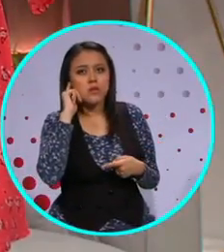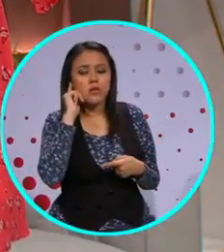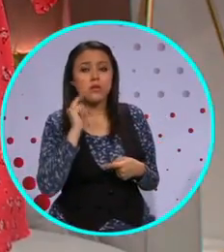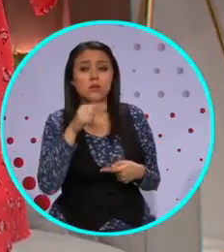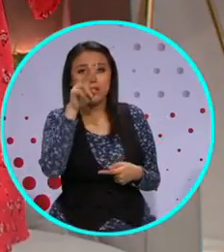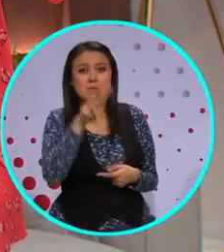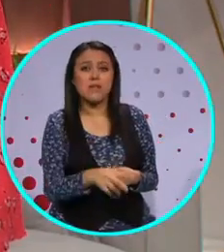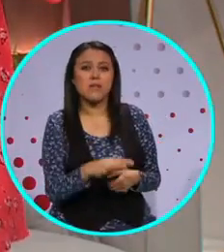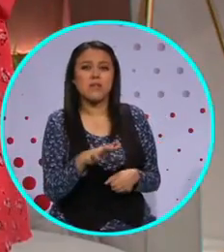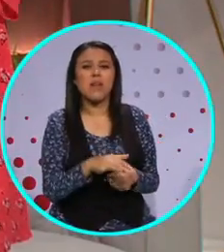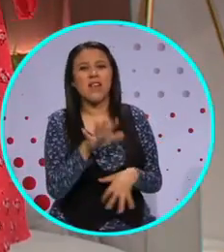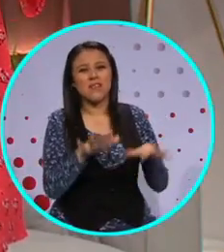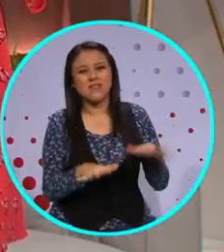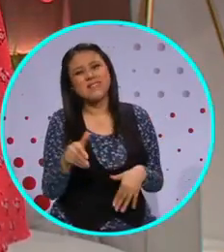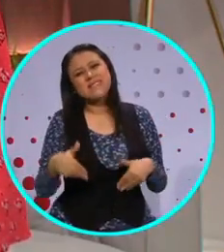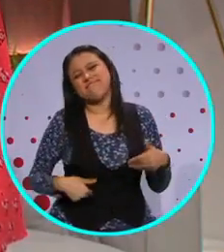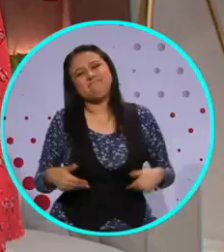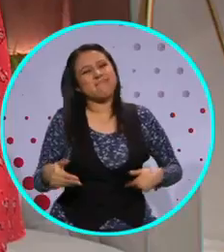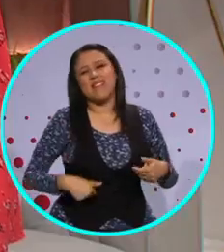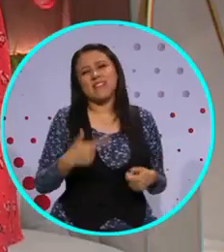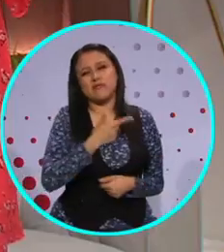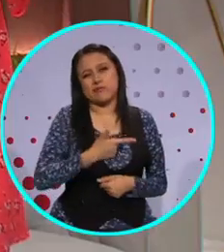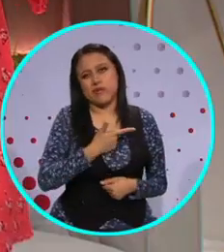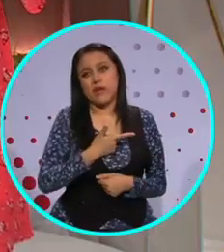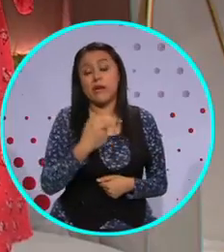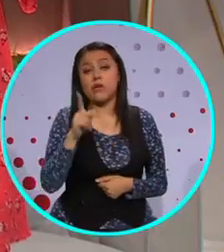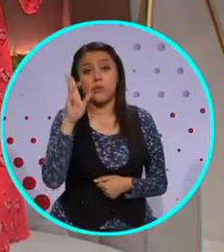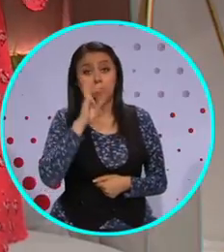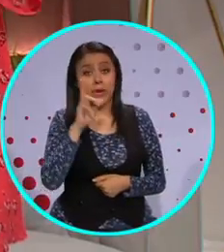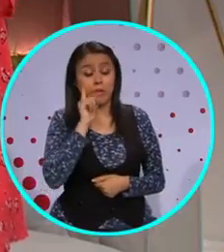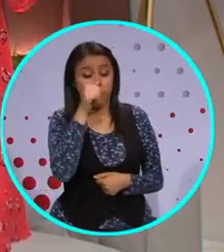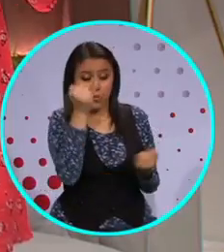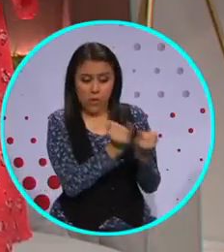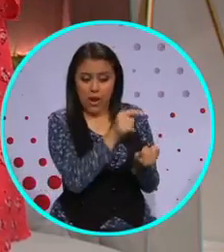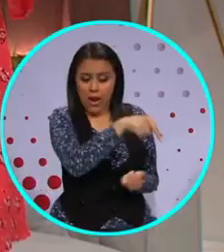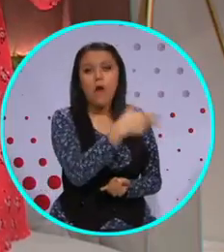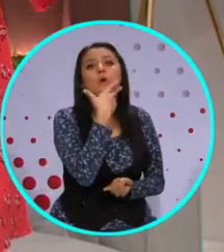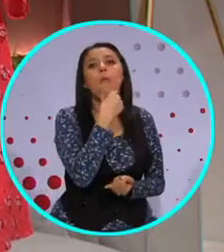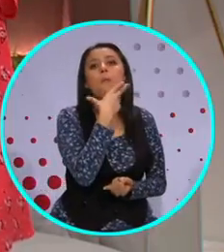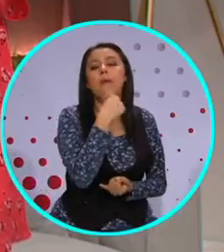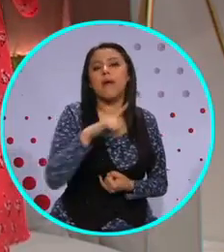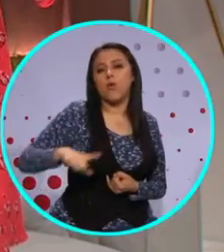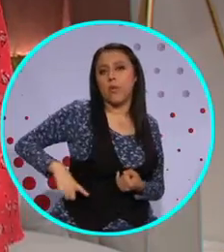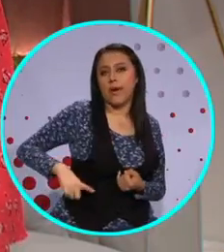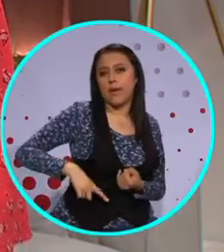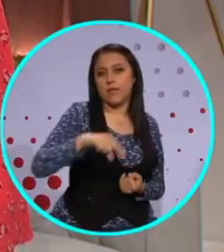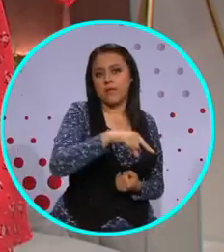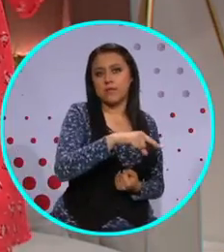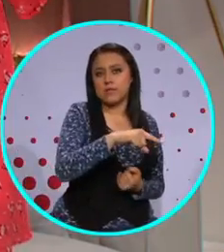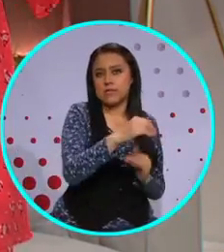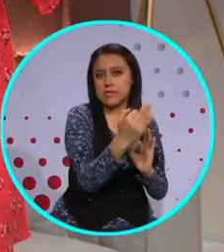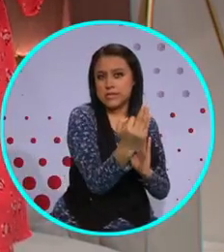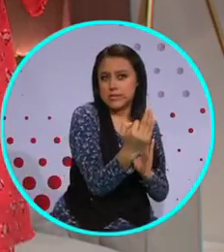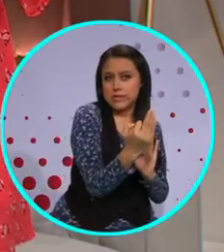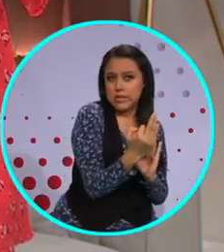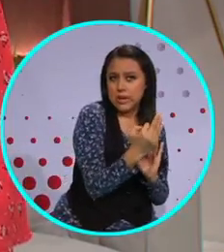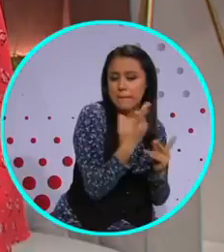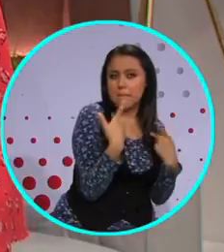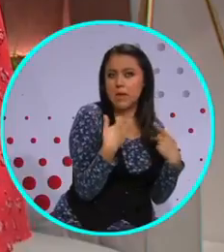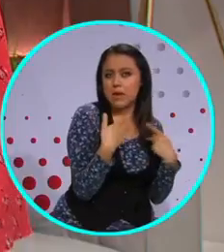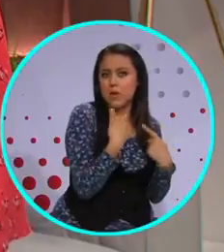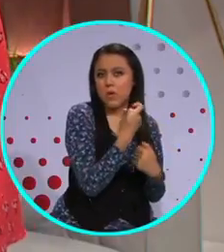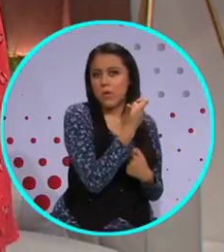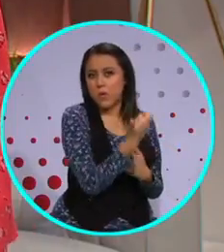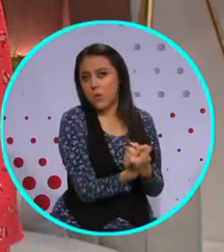poco por deporte y también lo que notado es que graco ramírez pues tiene como cerquita a un nivel a un sector con un nivel